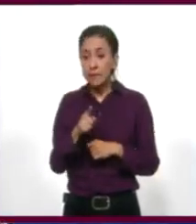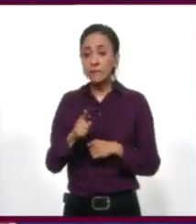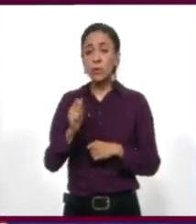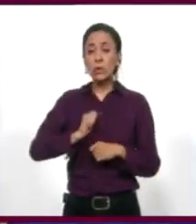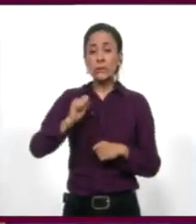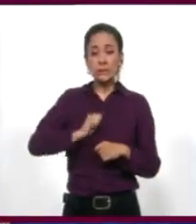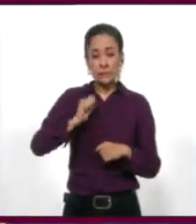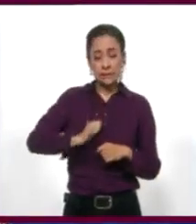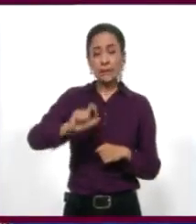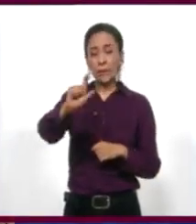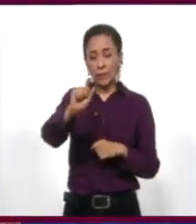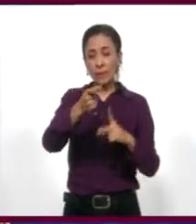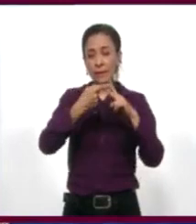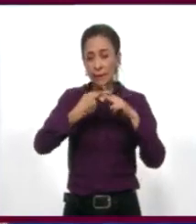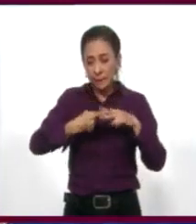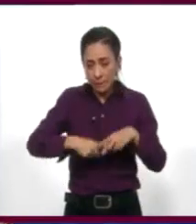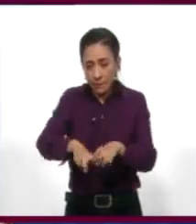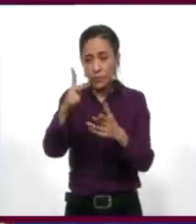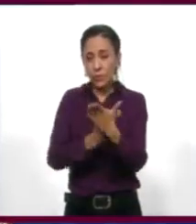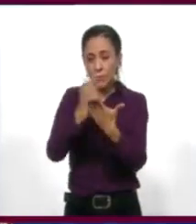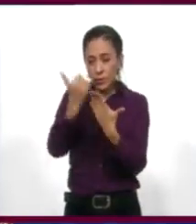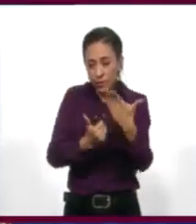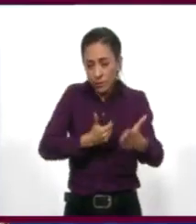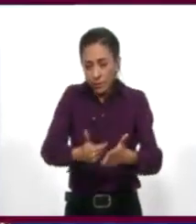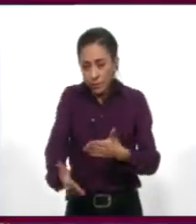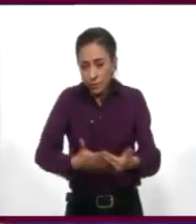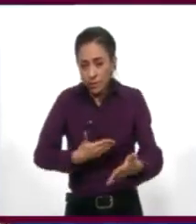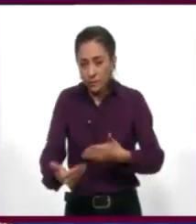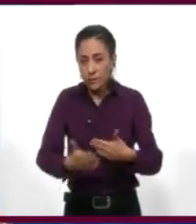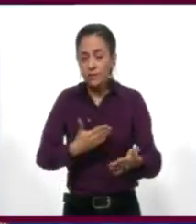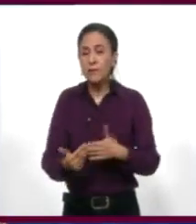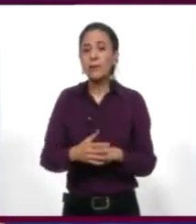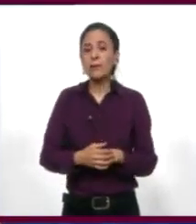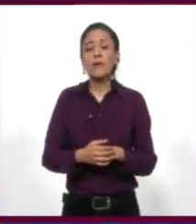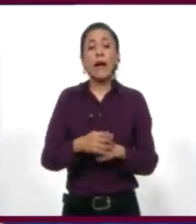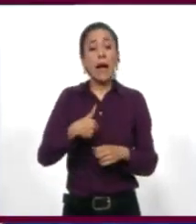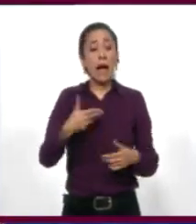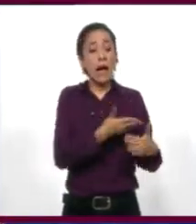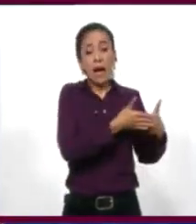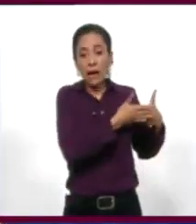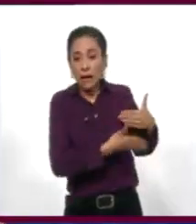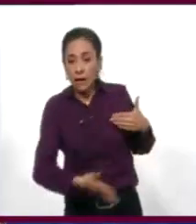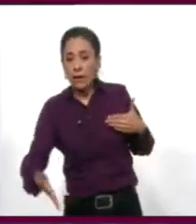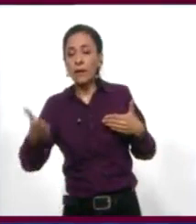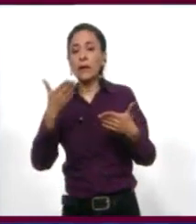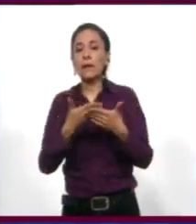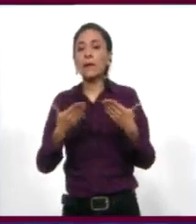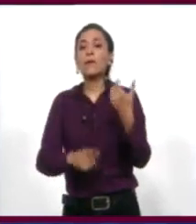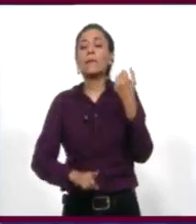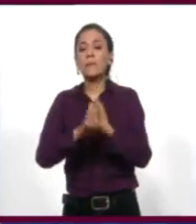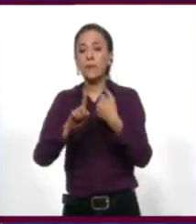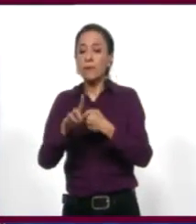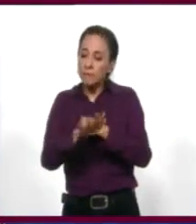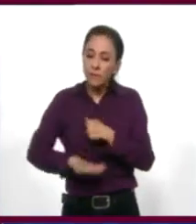XX, que inició con el proyecto de modernidad y su promesa de prosperidad, hasta hoy con los problemas que enfrenta la